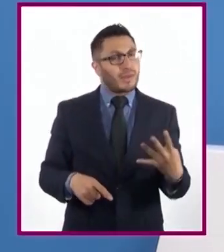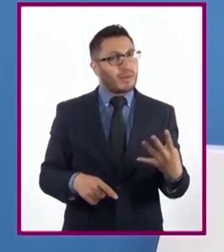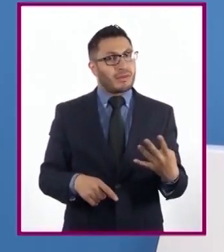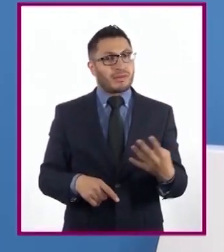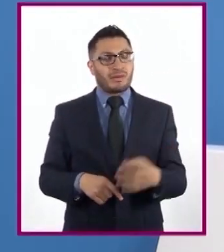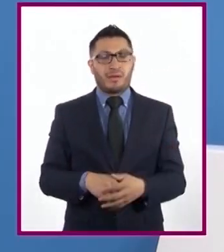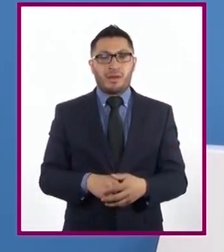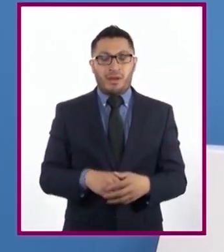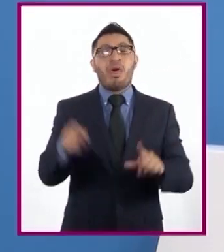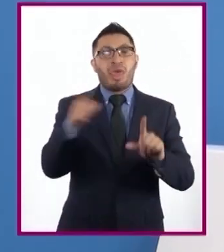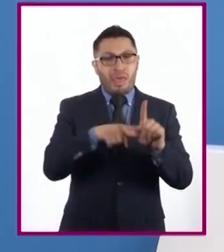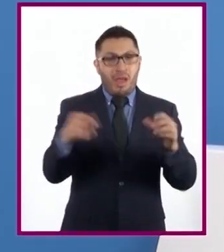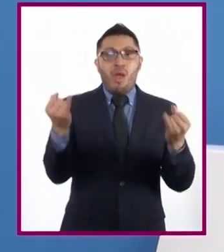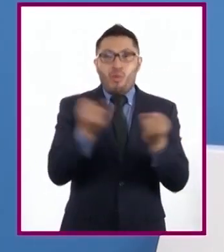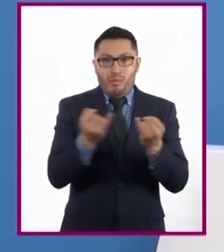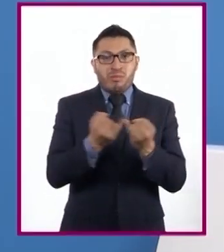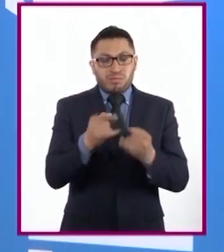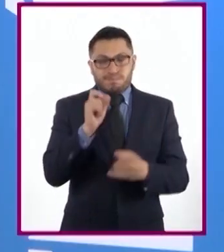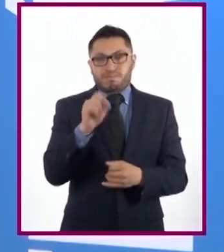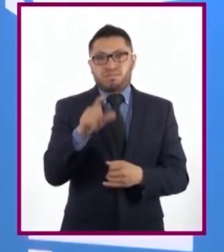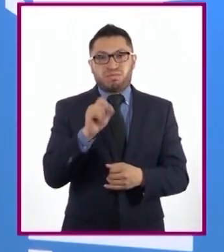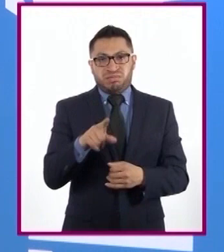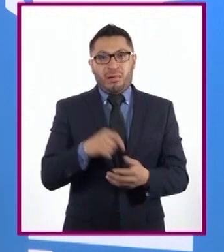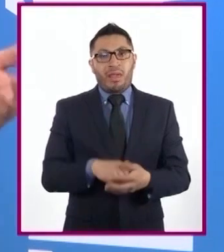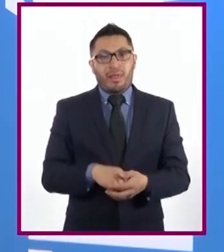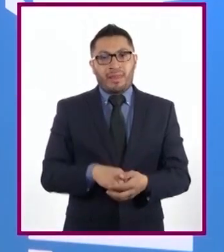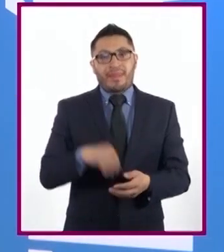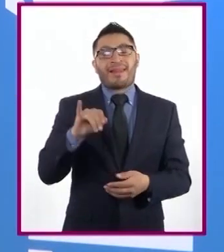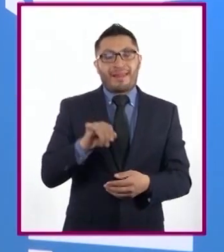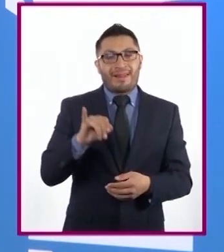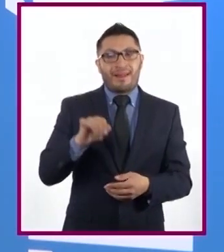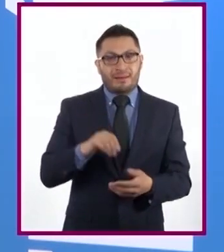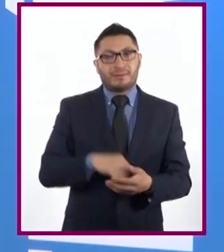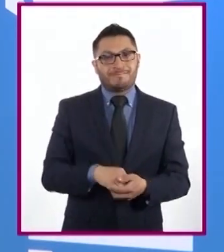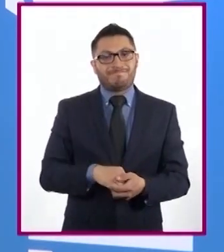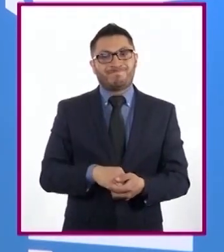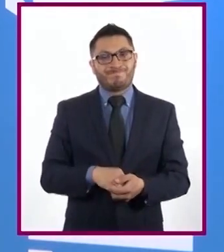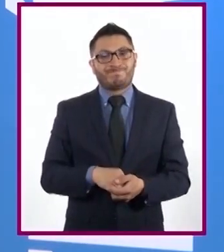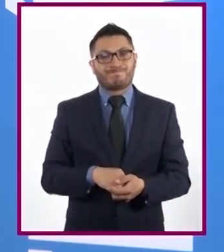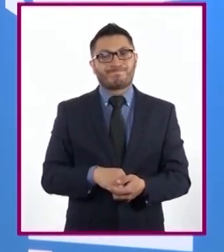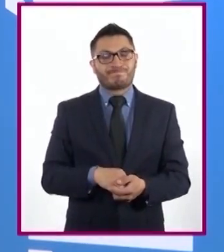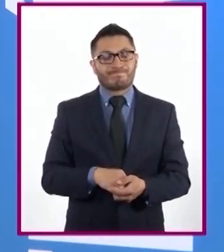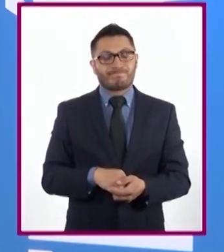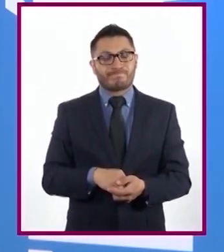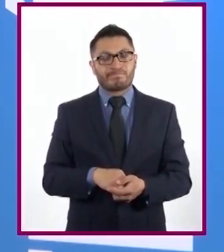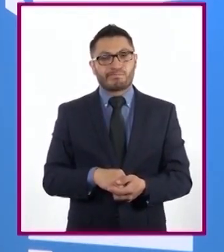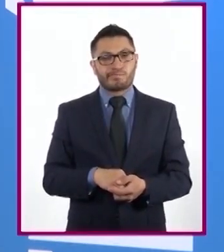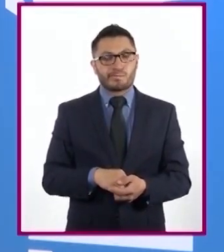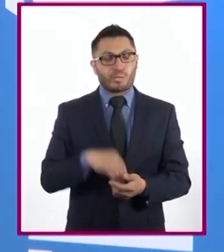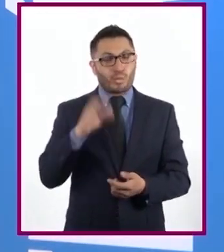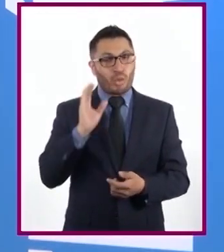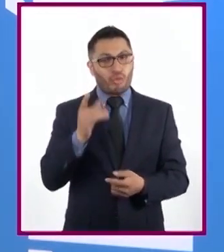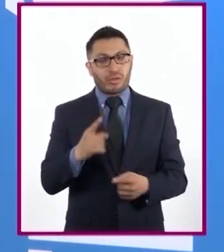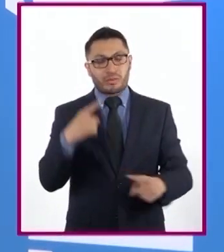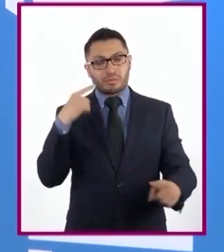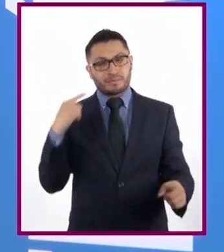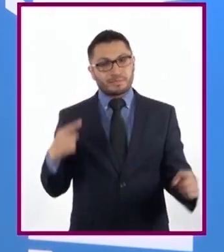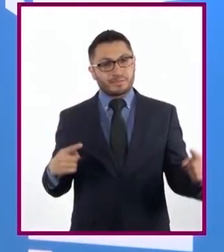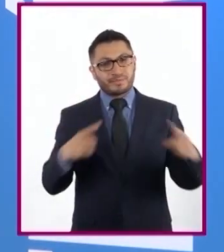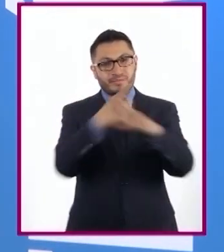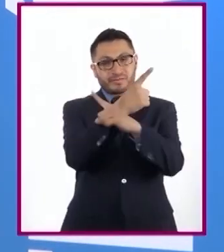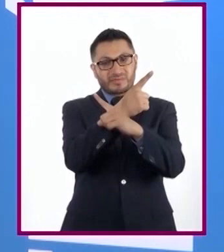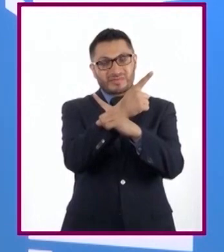4 miden lo mismo entre ellos. Así es, profesora. Al intersecarse dos rectas, los